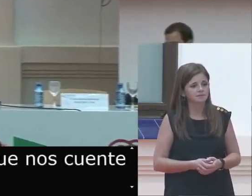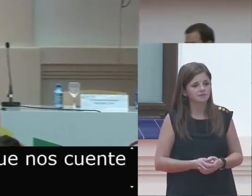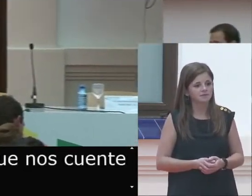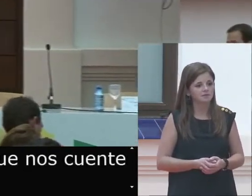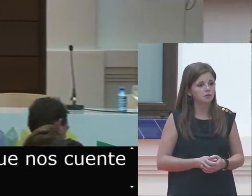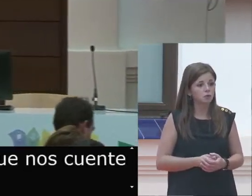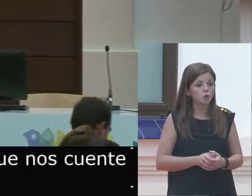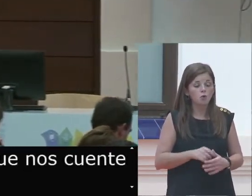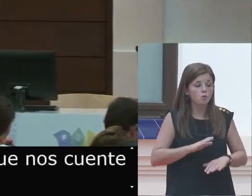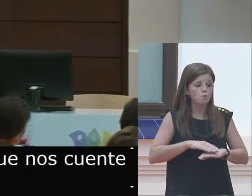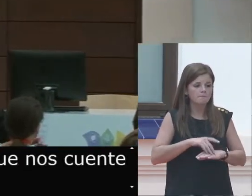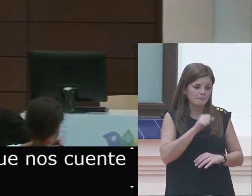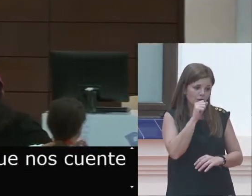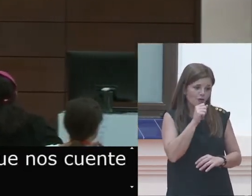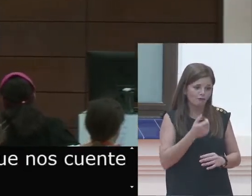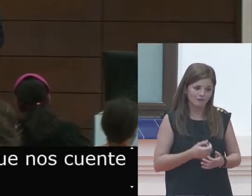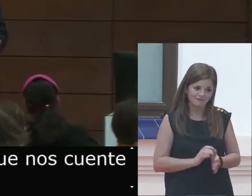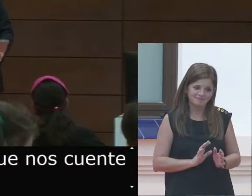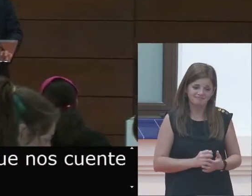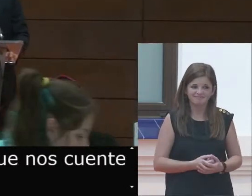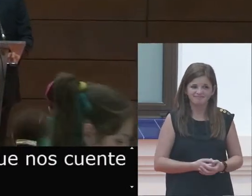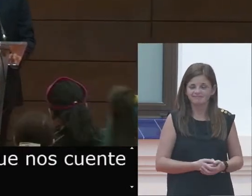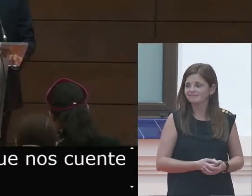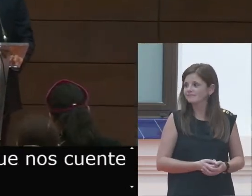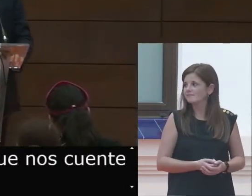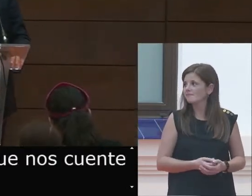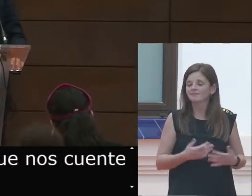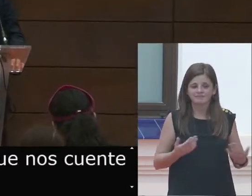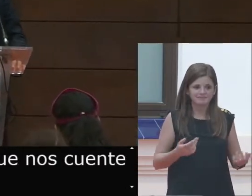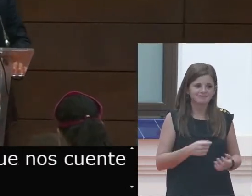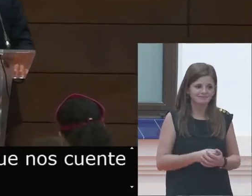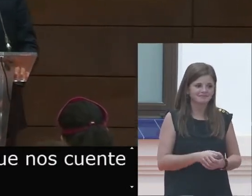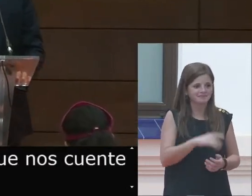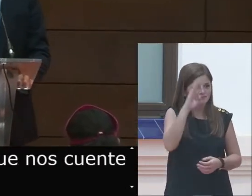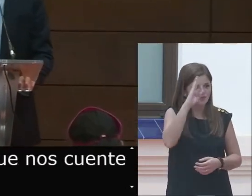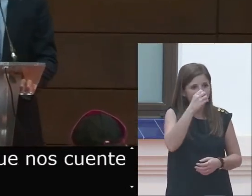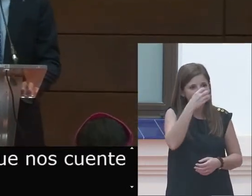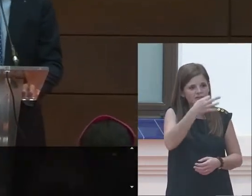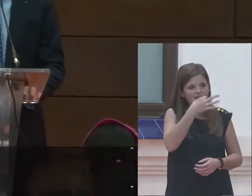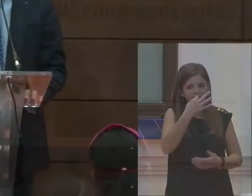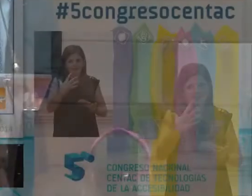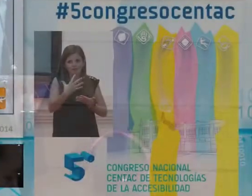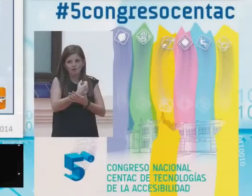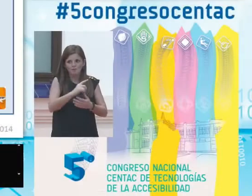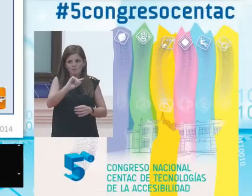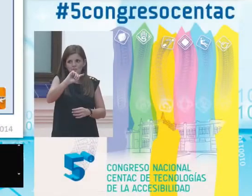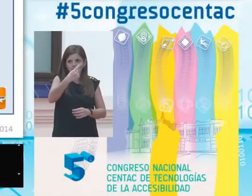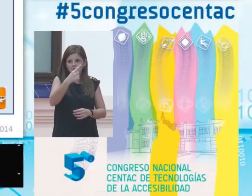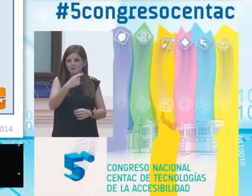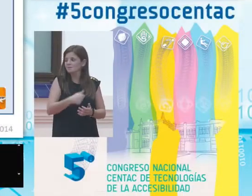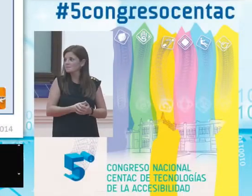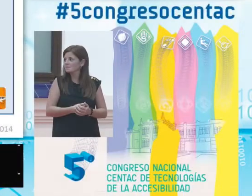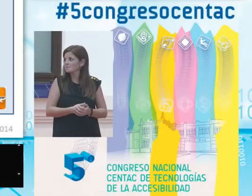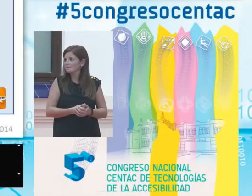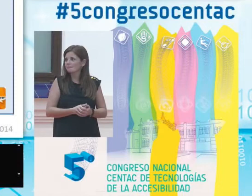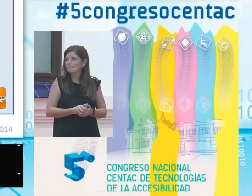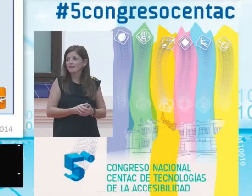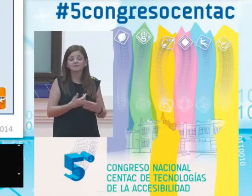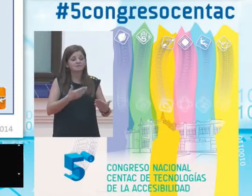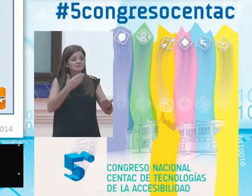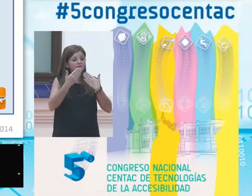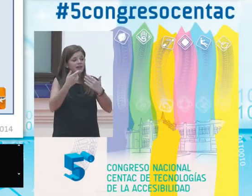Bueno, buenas tardes a todos. Yo vengo a hablarles de la